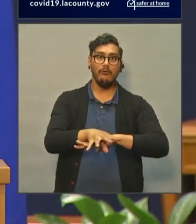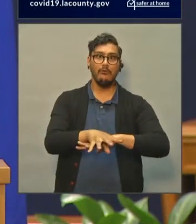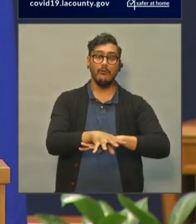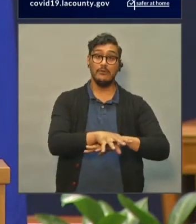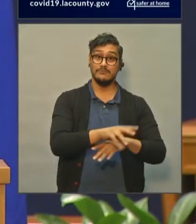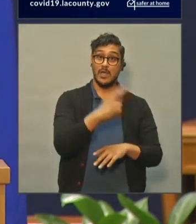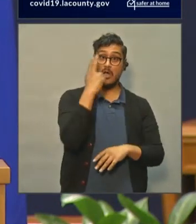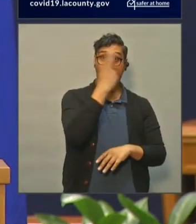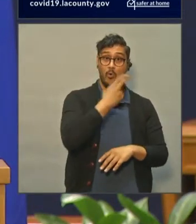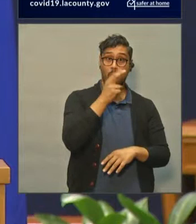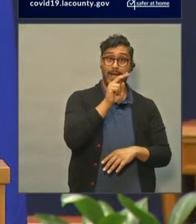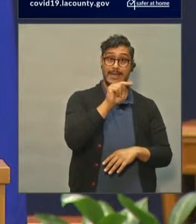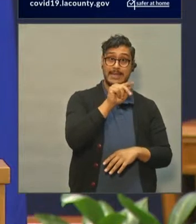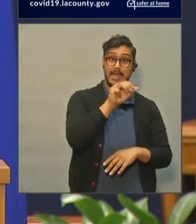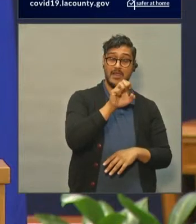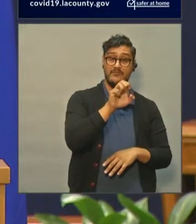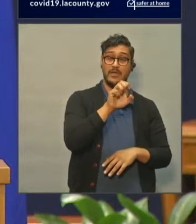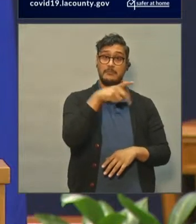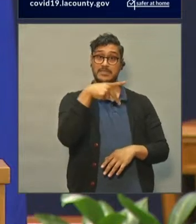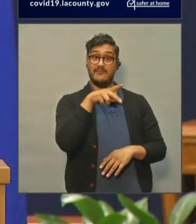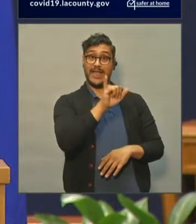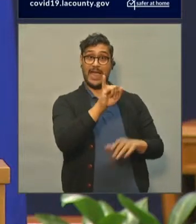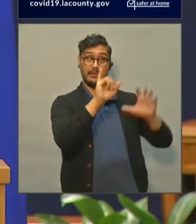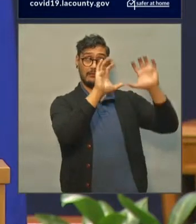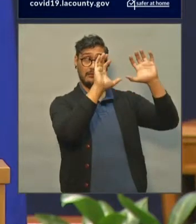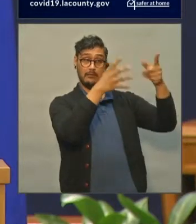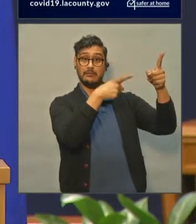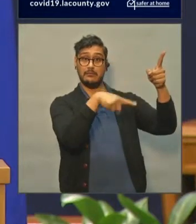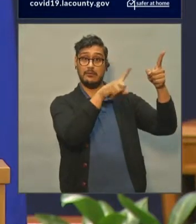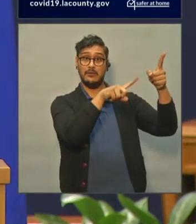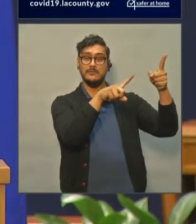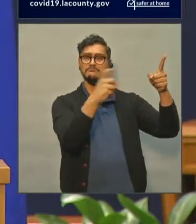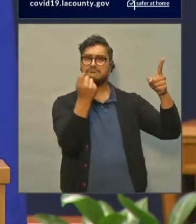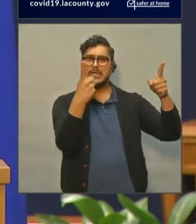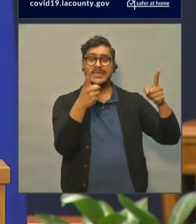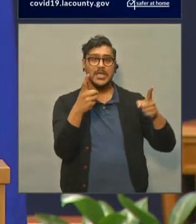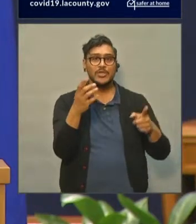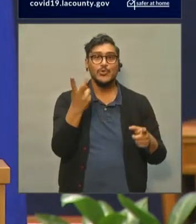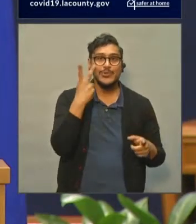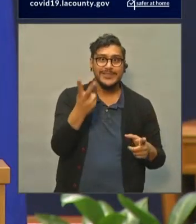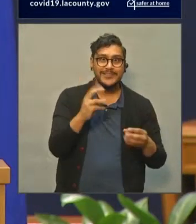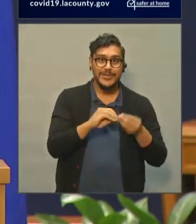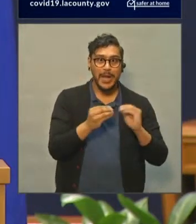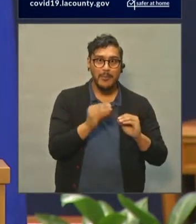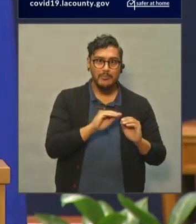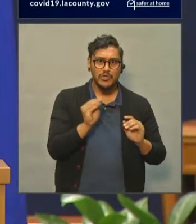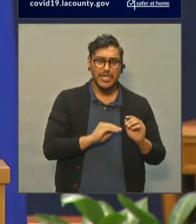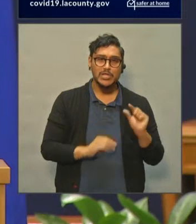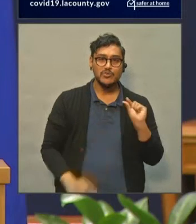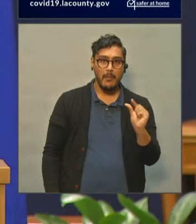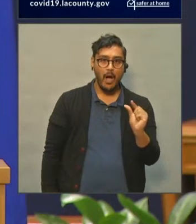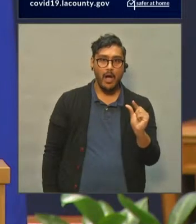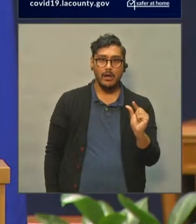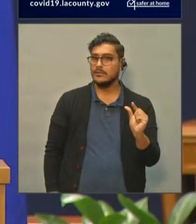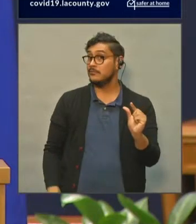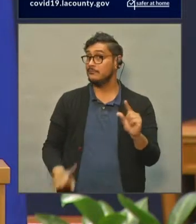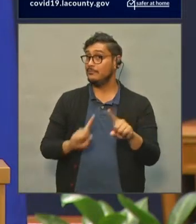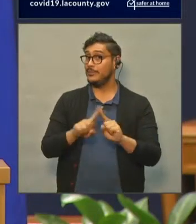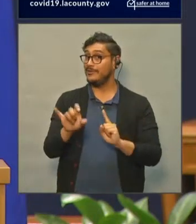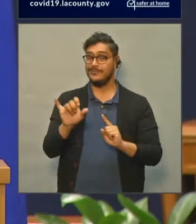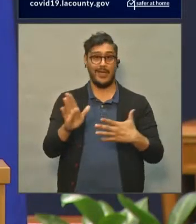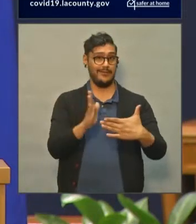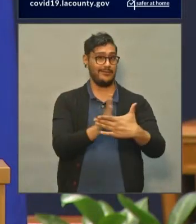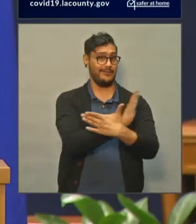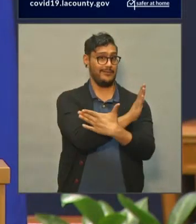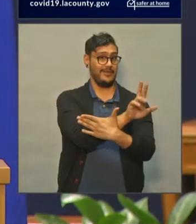de Hawái y los isleños del Pacífico, mientras que los números reales son pequeños, es de entre 53